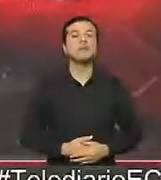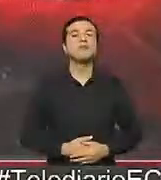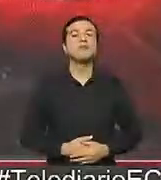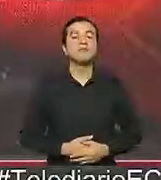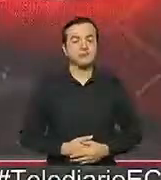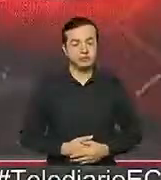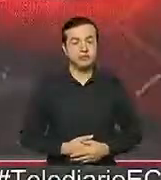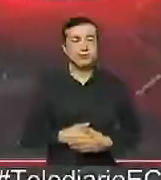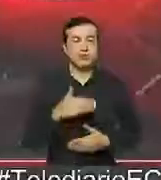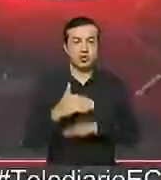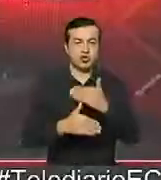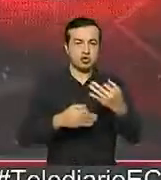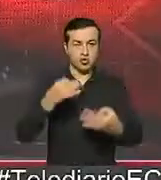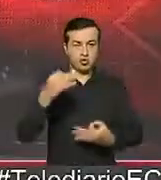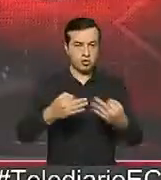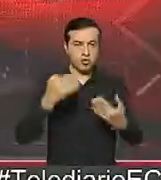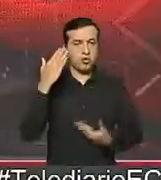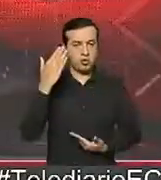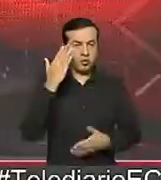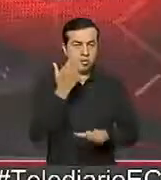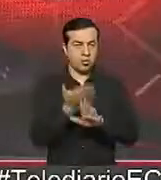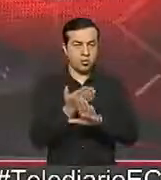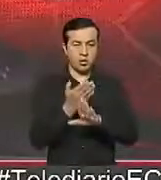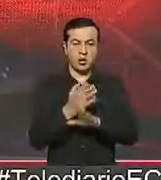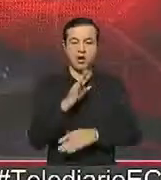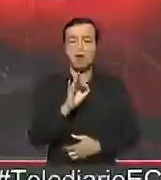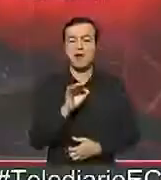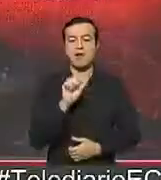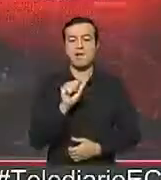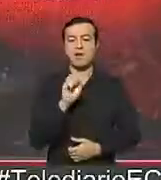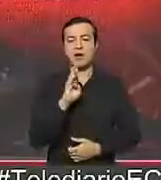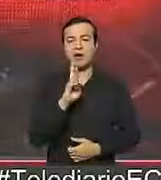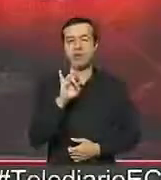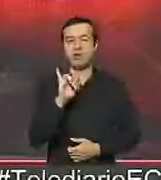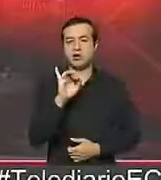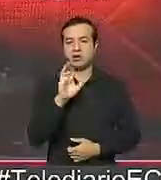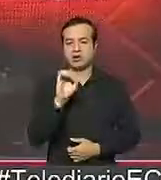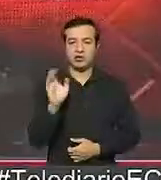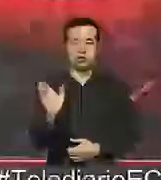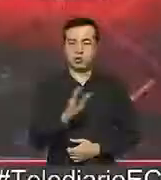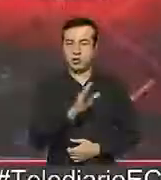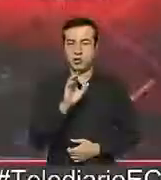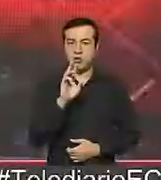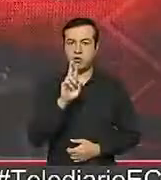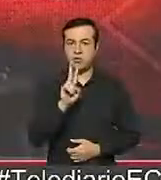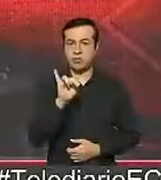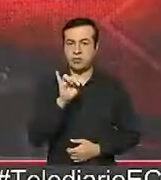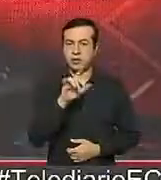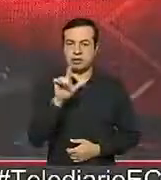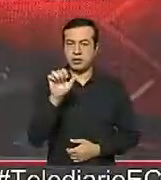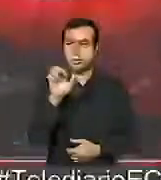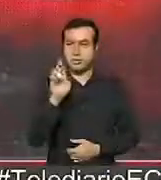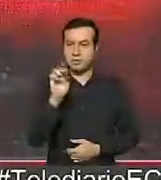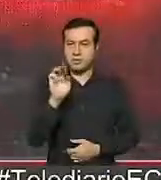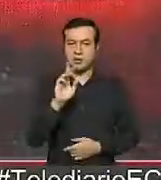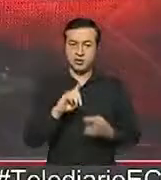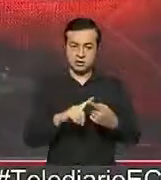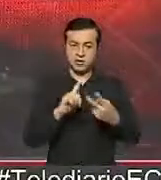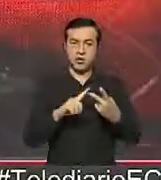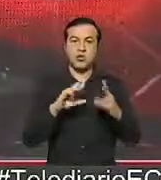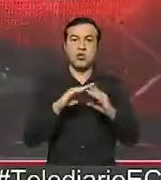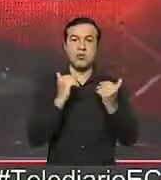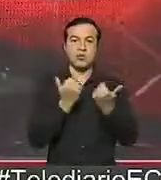Al proceso de juicio político que planteó Fabricio Villamar de Creo en contra de José Tuárez, ahora se suma la Comisión de